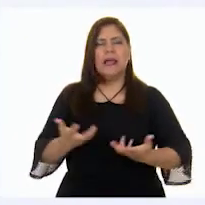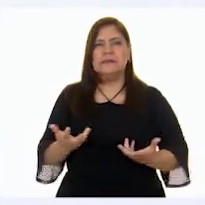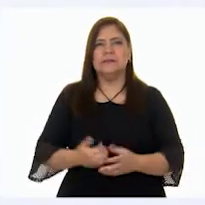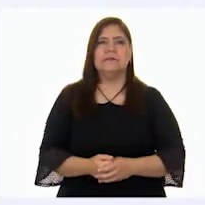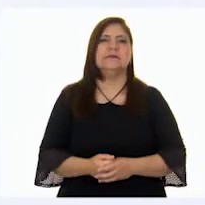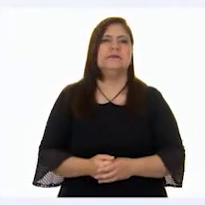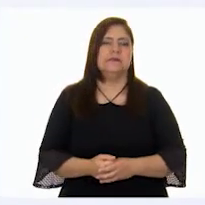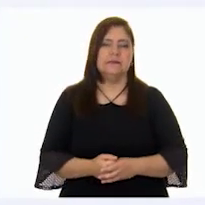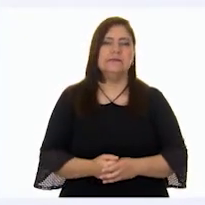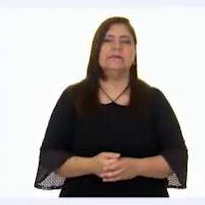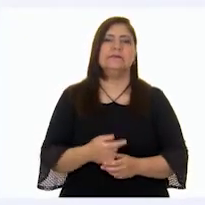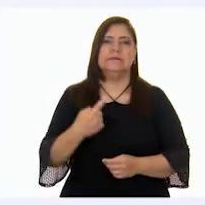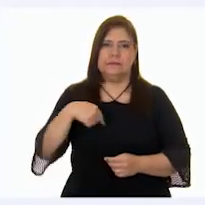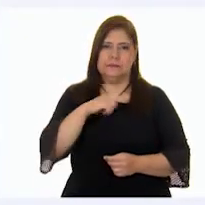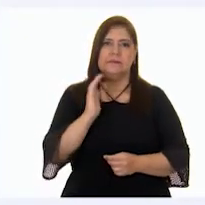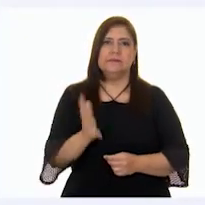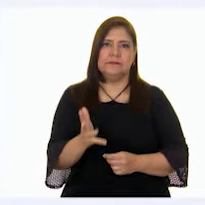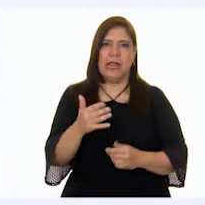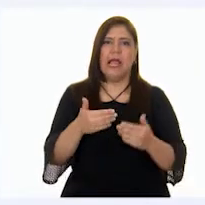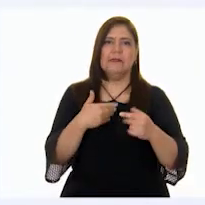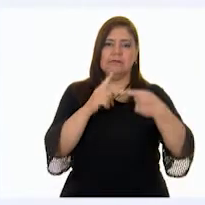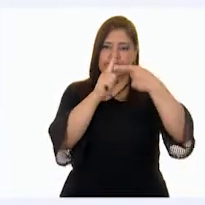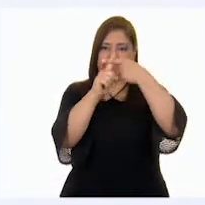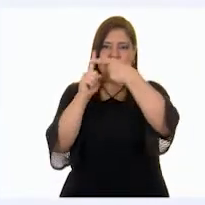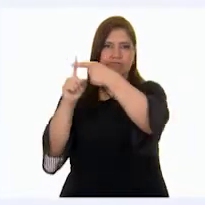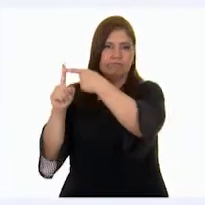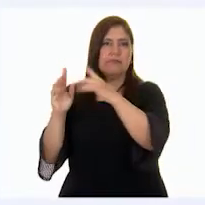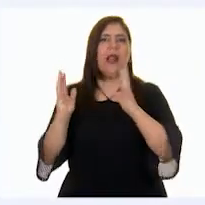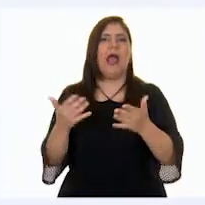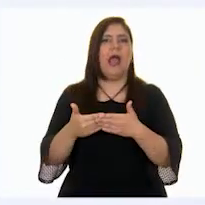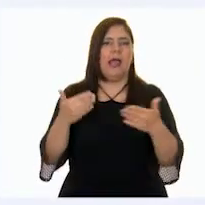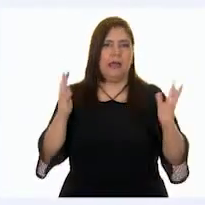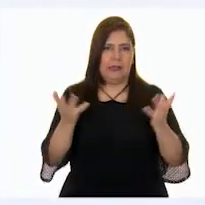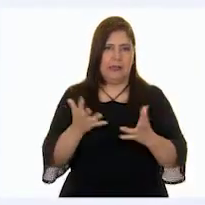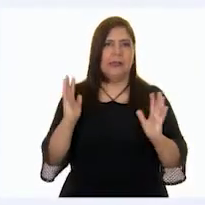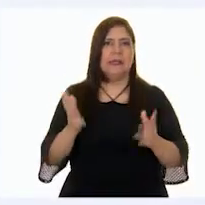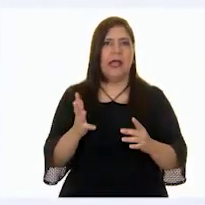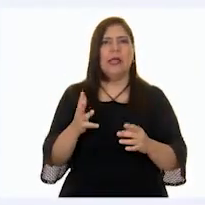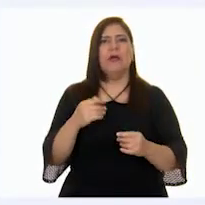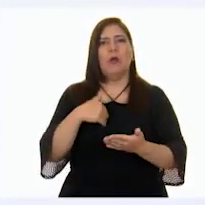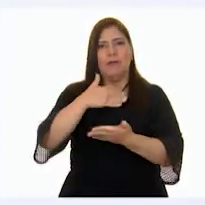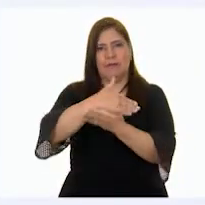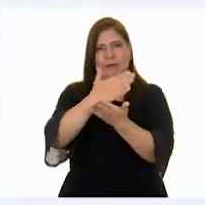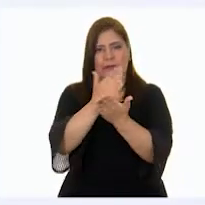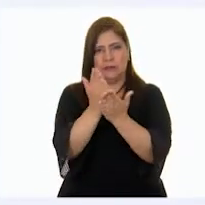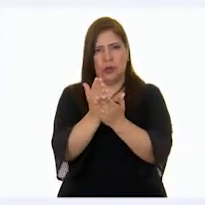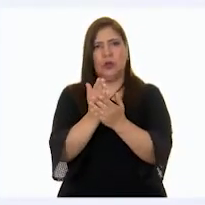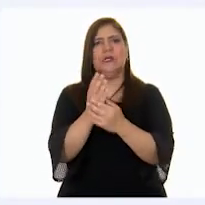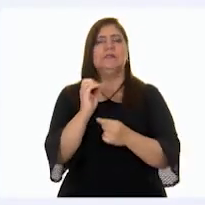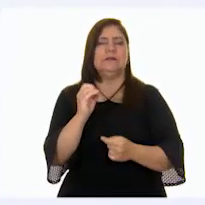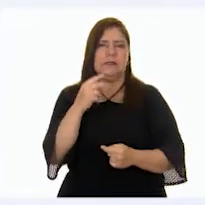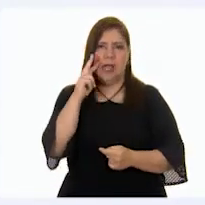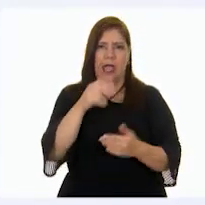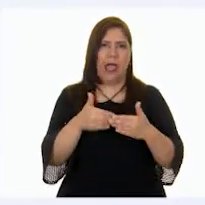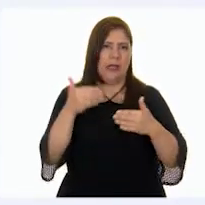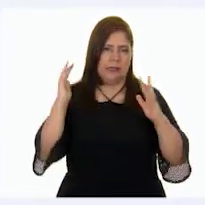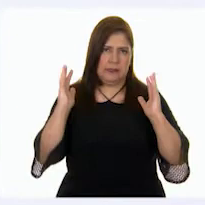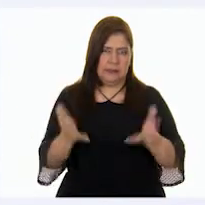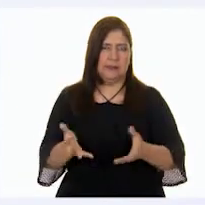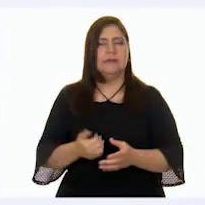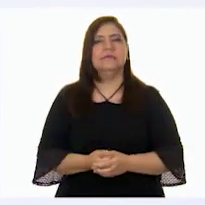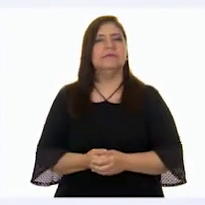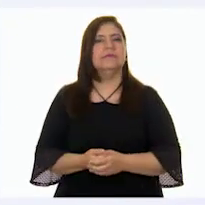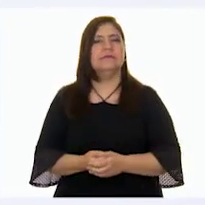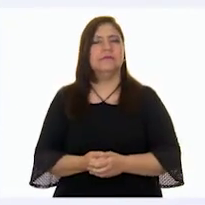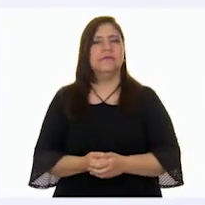María, ya hemos resuelto estas sumas de fracciones. Sí. Así es, maestra. Entonces,